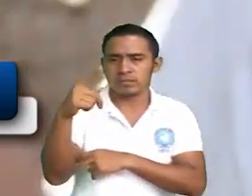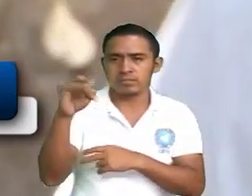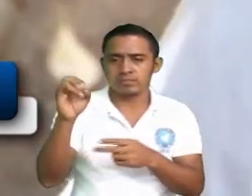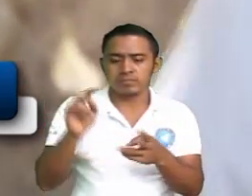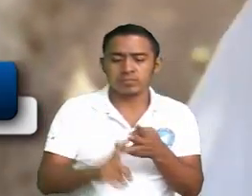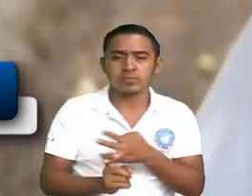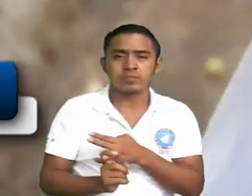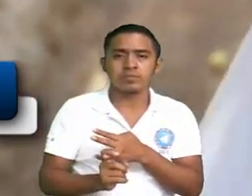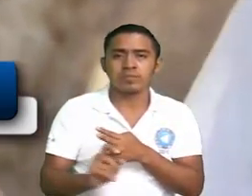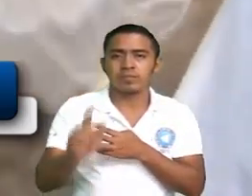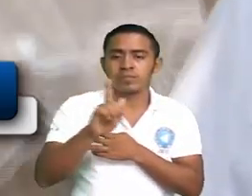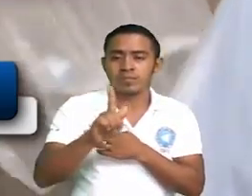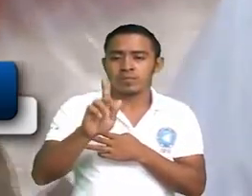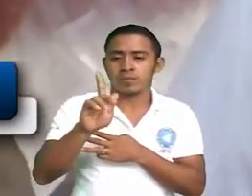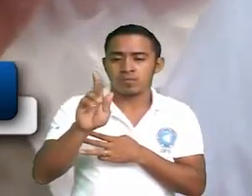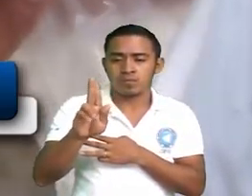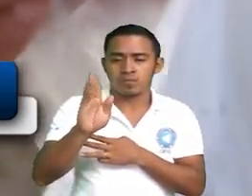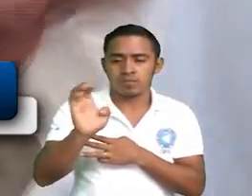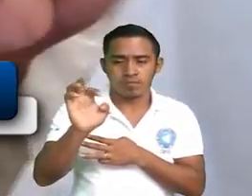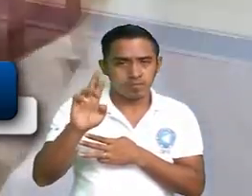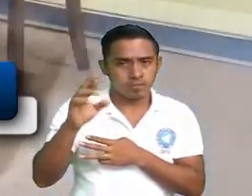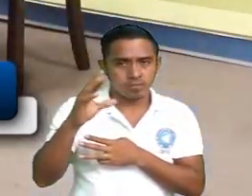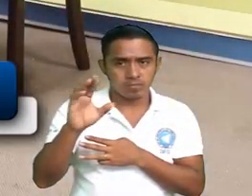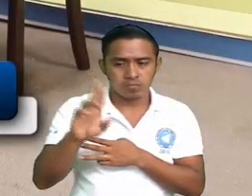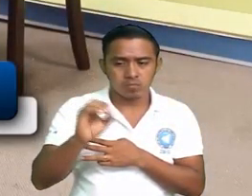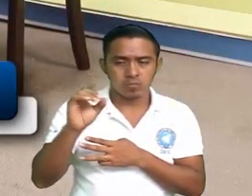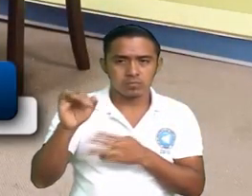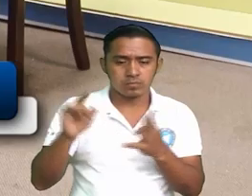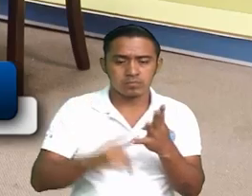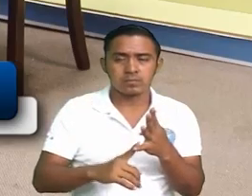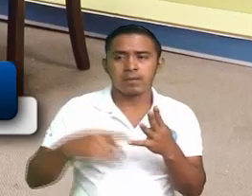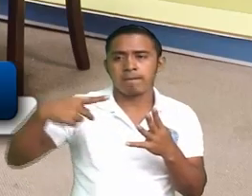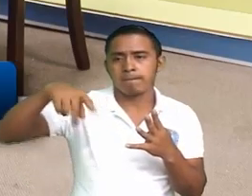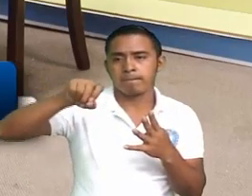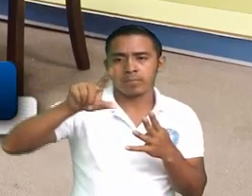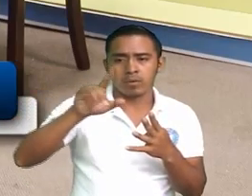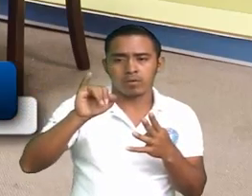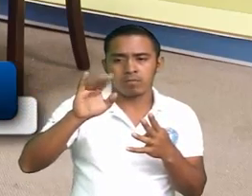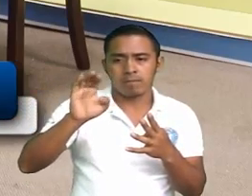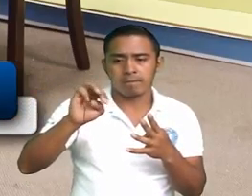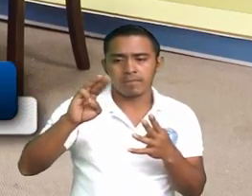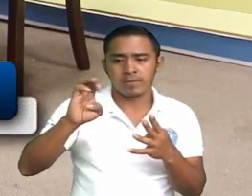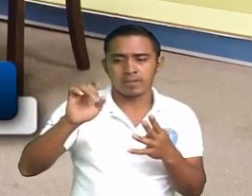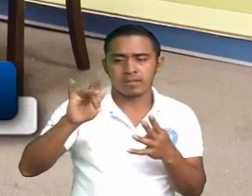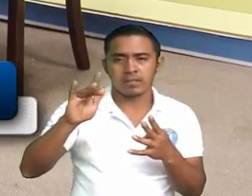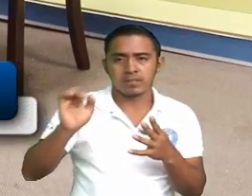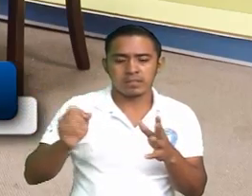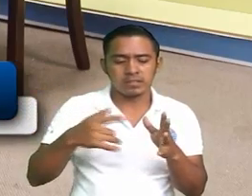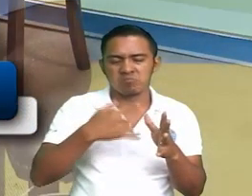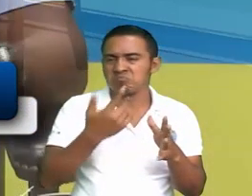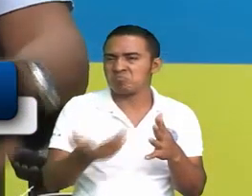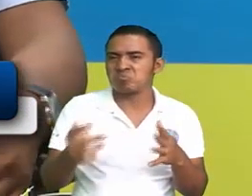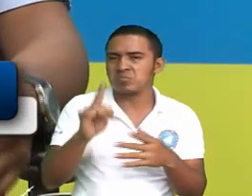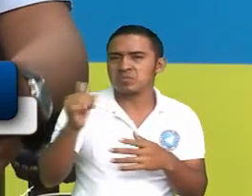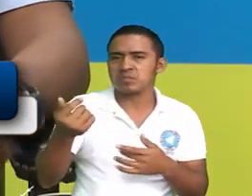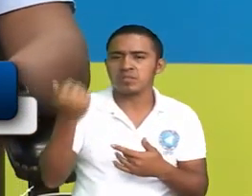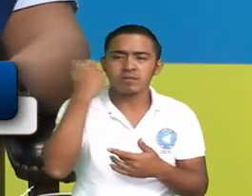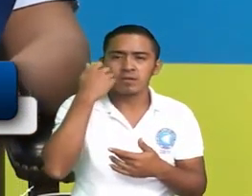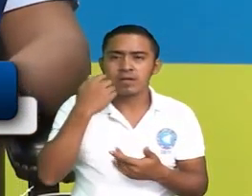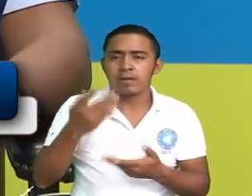como la tuberculosis, la poliomielitis. ¿Cuáles son esas 16 enfermedades que nos